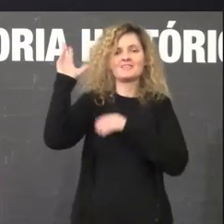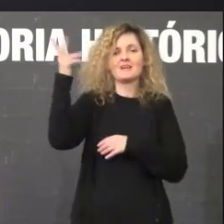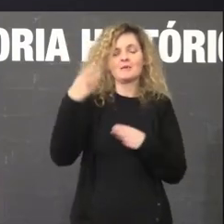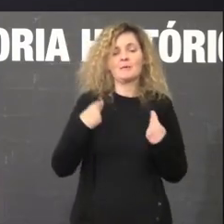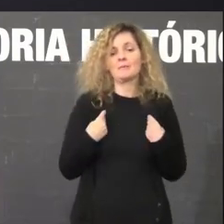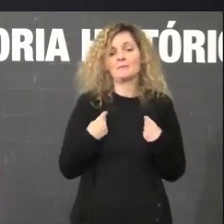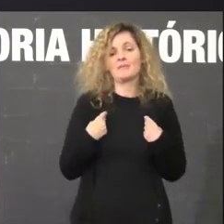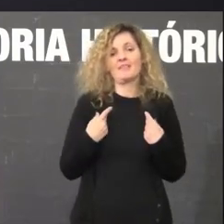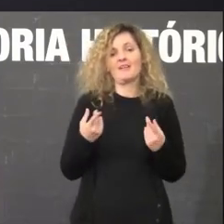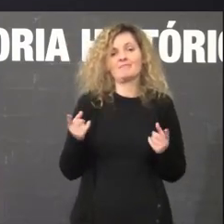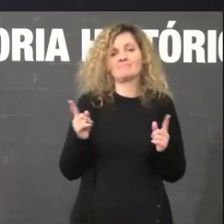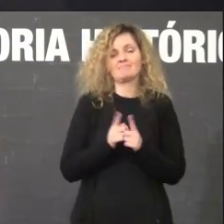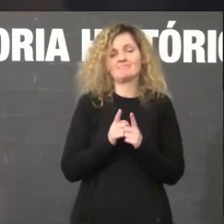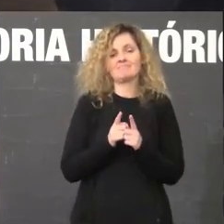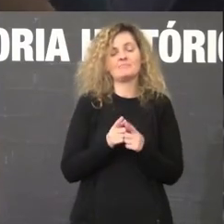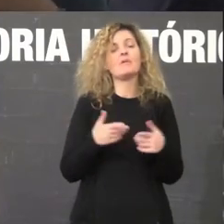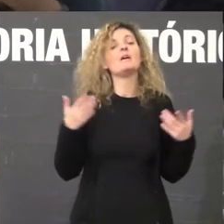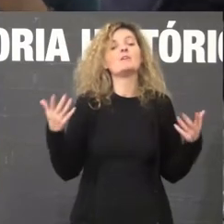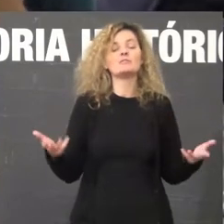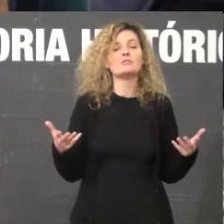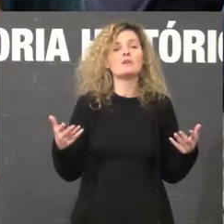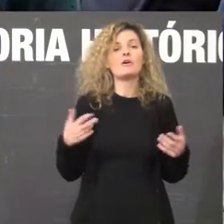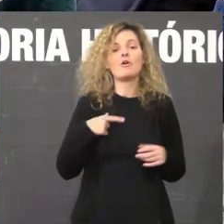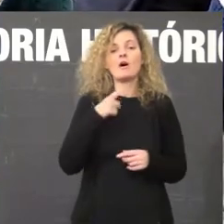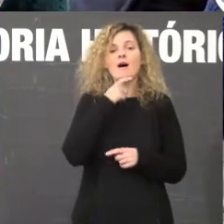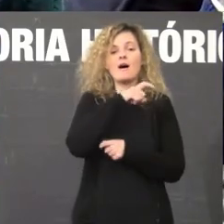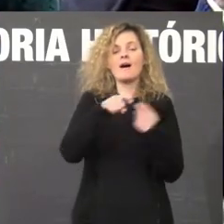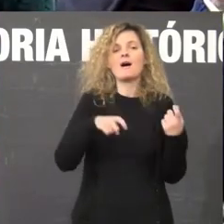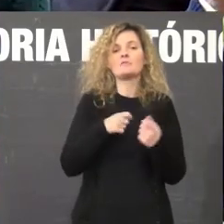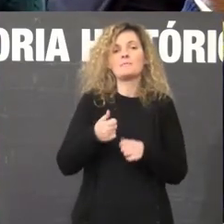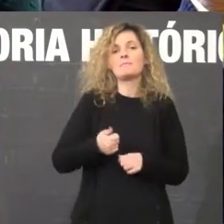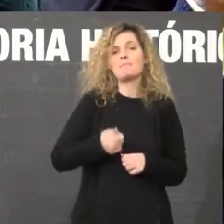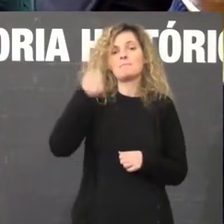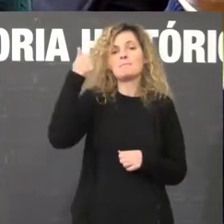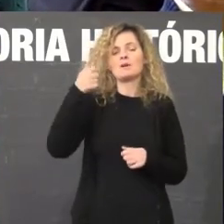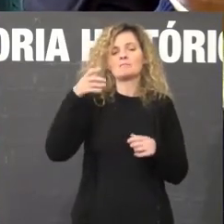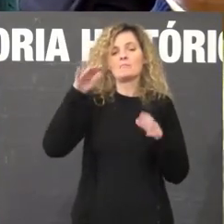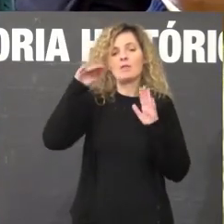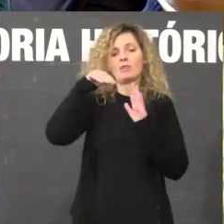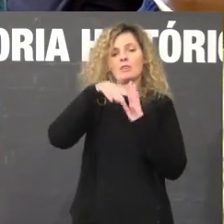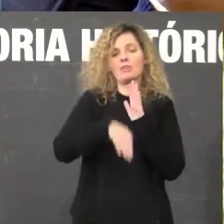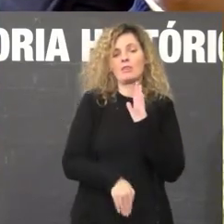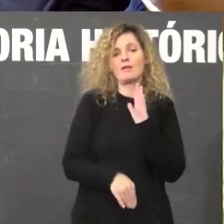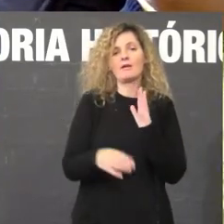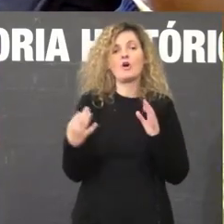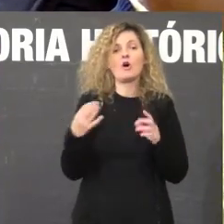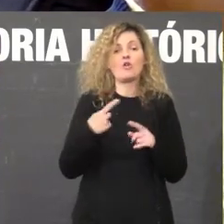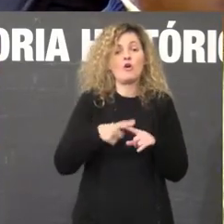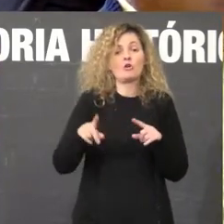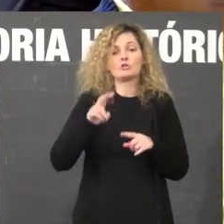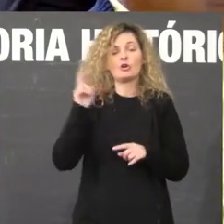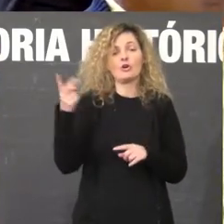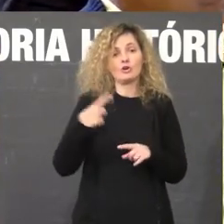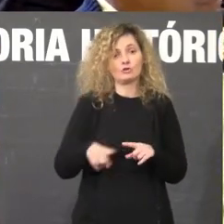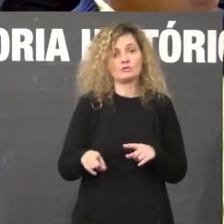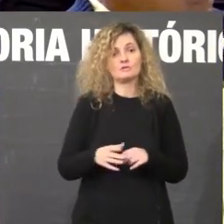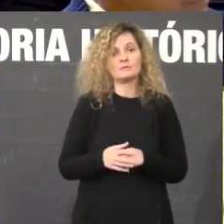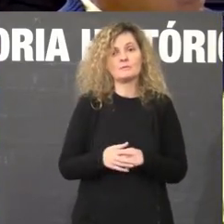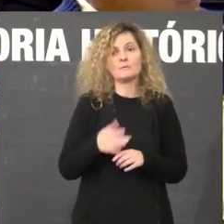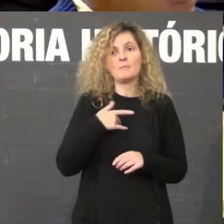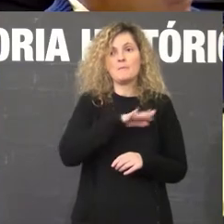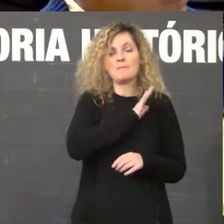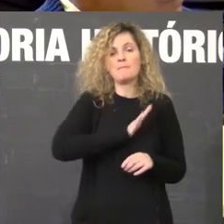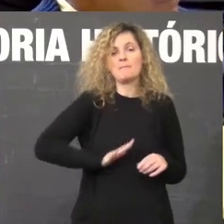vital también. Por lo tanto, son años más de declive que de otra cosa, pero aún así, y